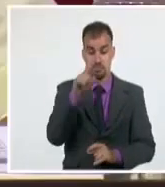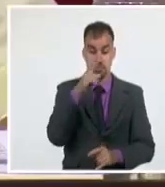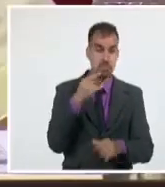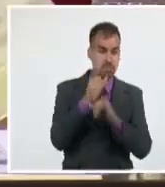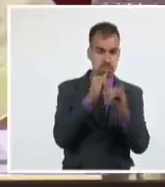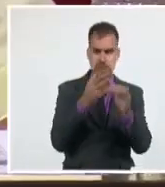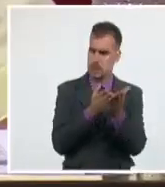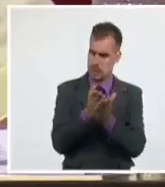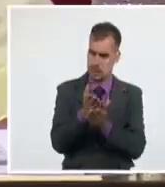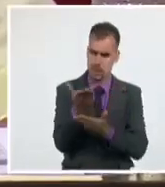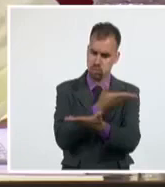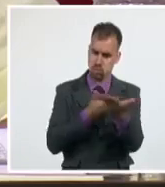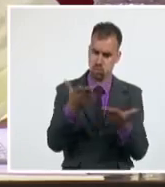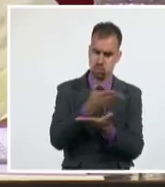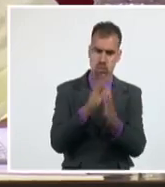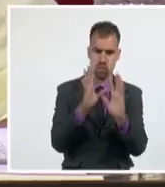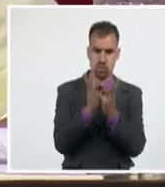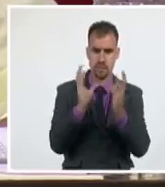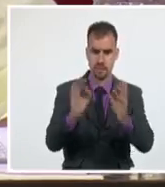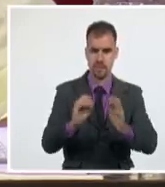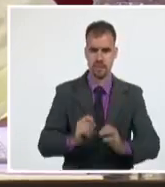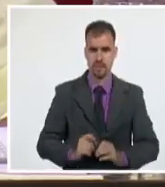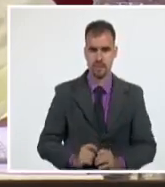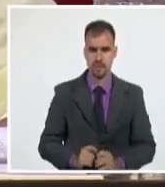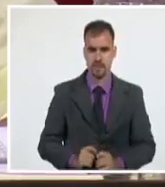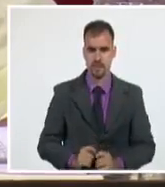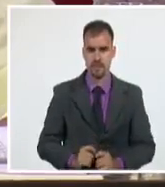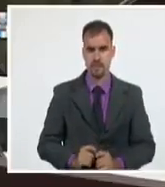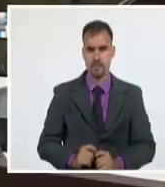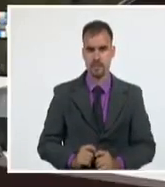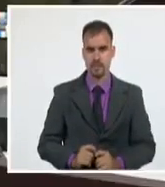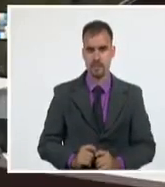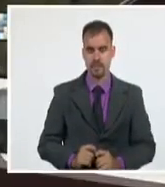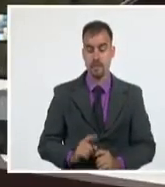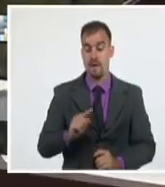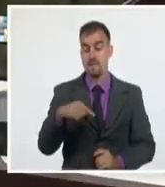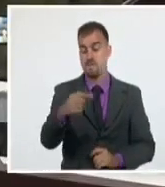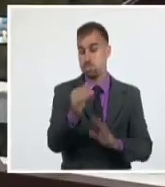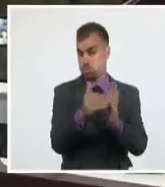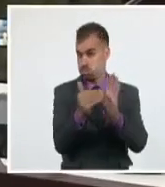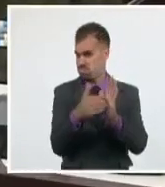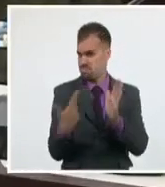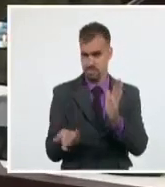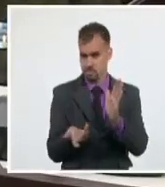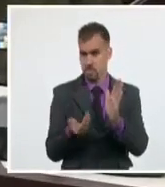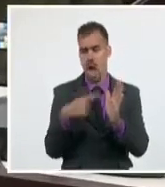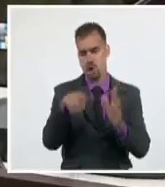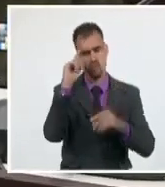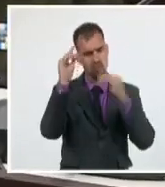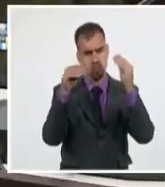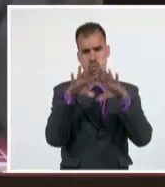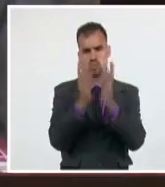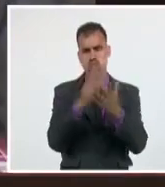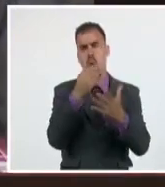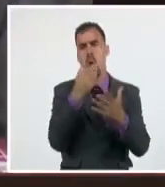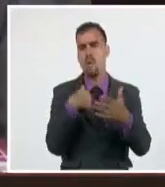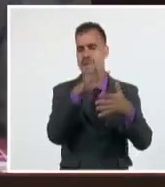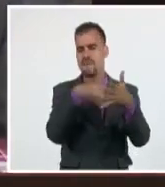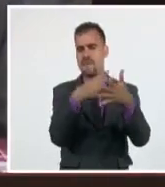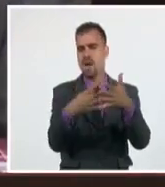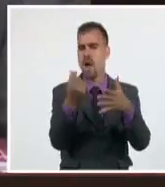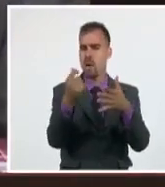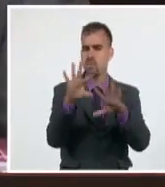en la comisión. Durante la sesión vespertina, los delegados analizarán la conceptualización del modelo económico de desarrollo